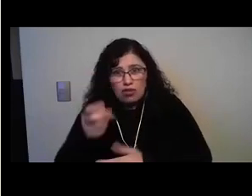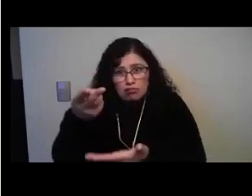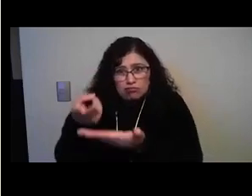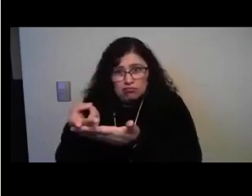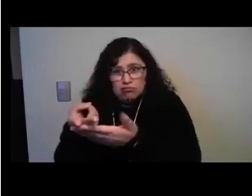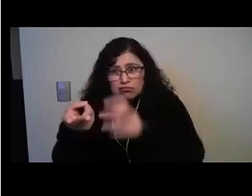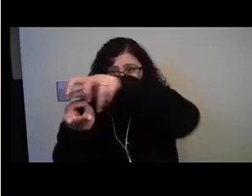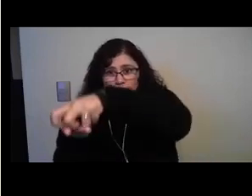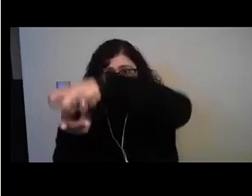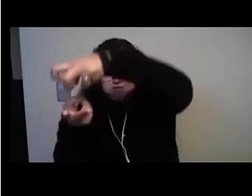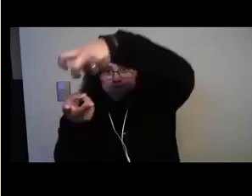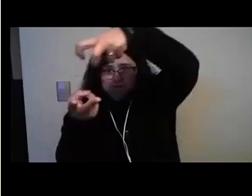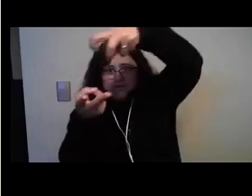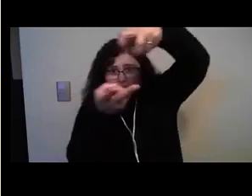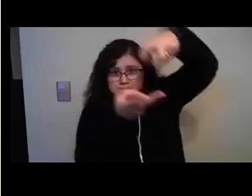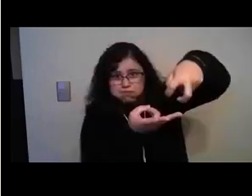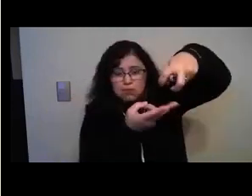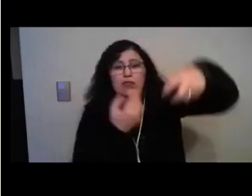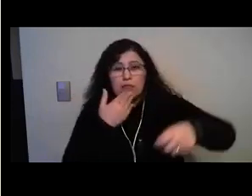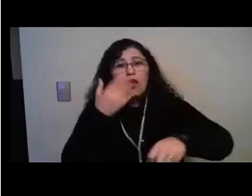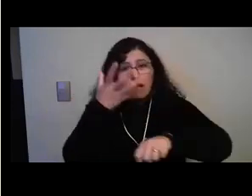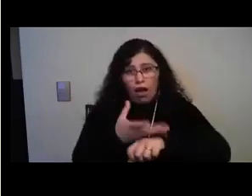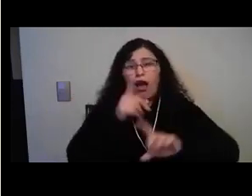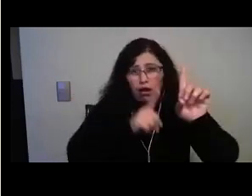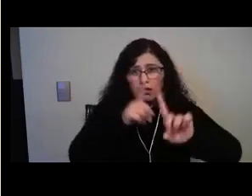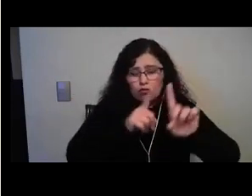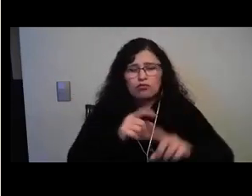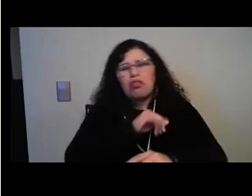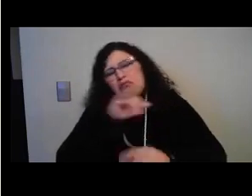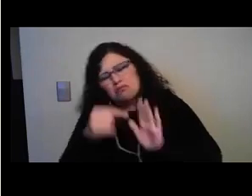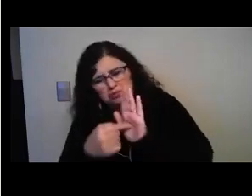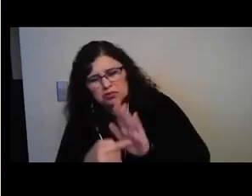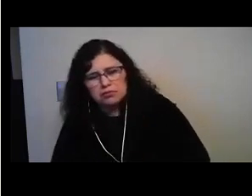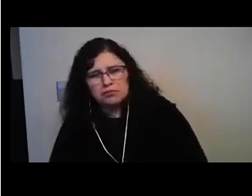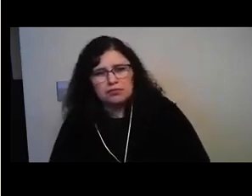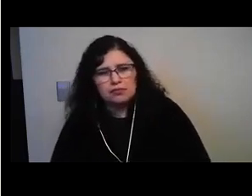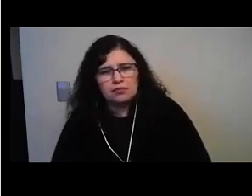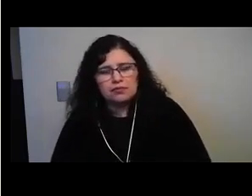probablemente, bueno, creo que traje algunas imágenes sobre ellos, ya que les voy a mostrar.